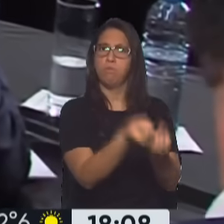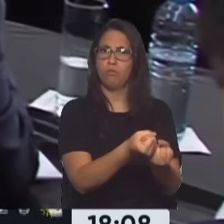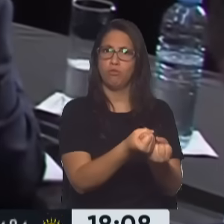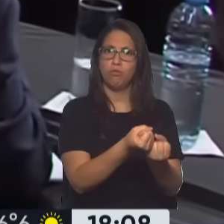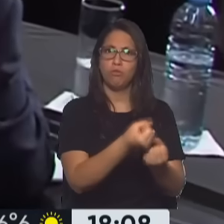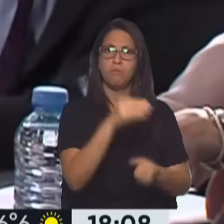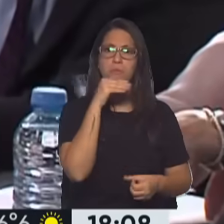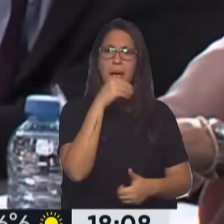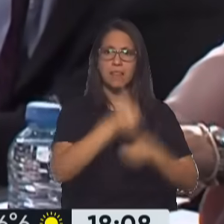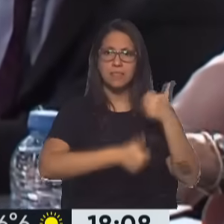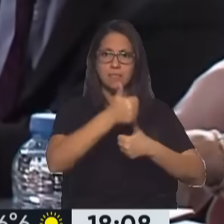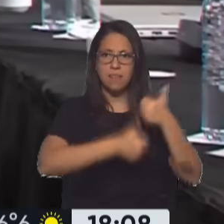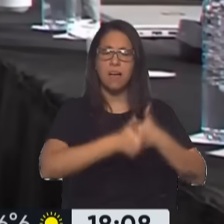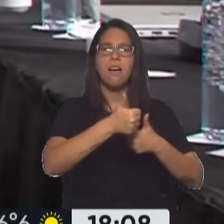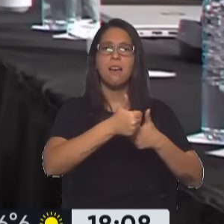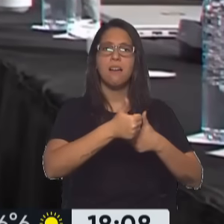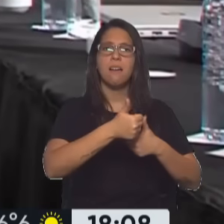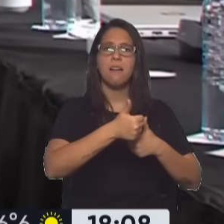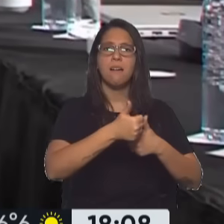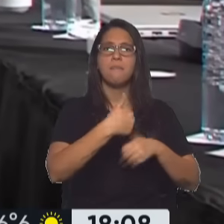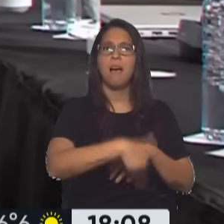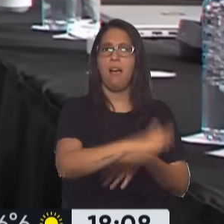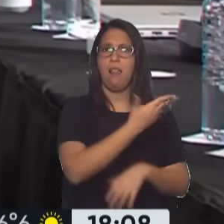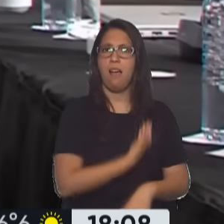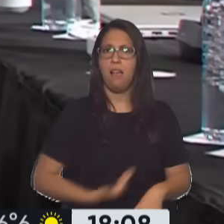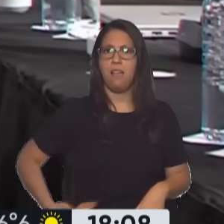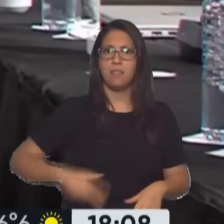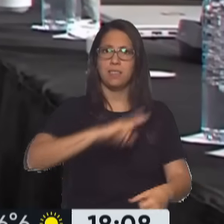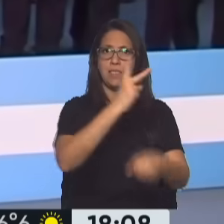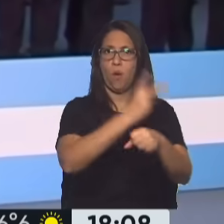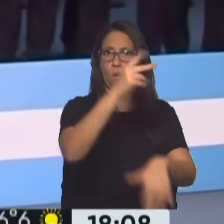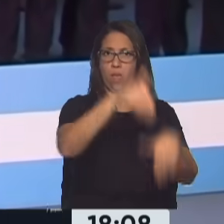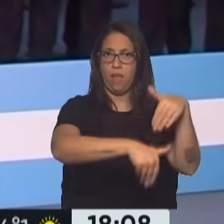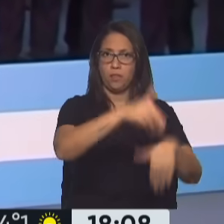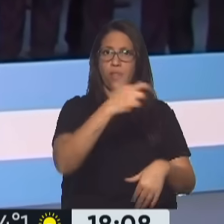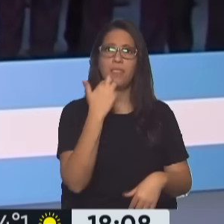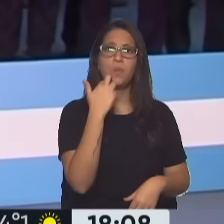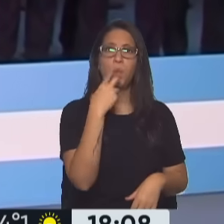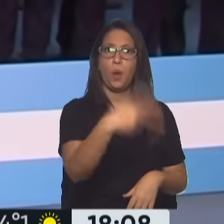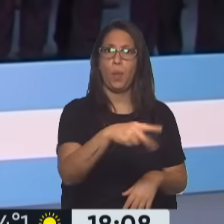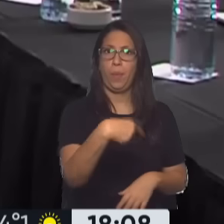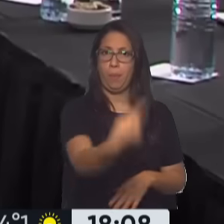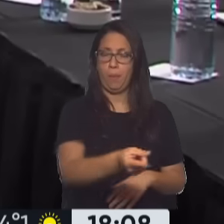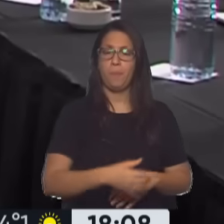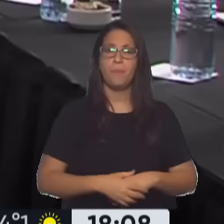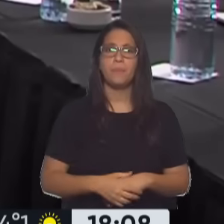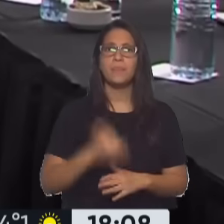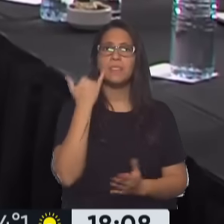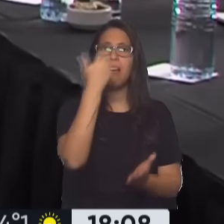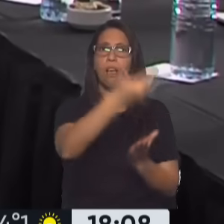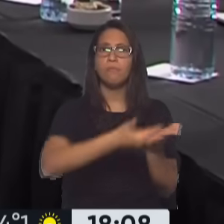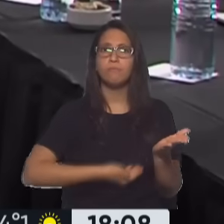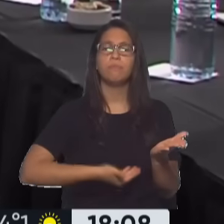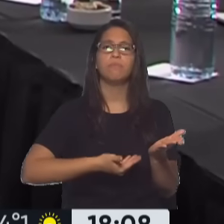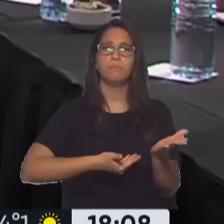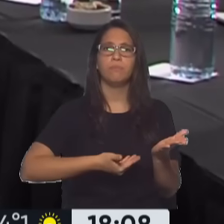al candidato de Unión por la Patria por o para el balotaje del 19 de noviembre. En el documento emitido tras la reunión,